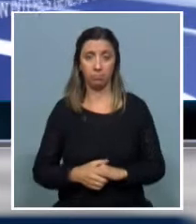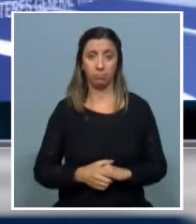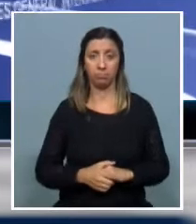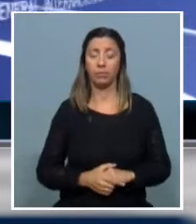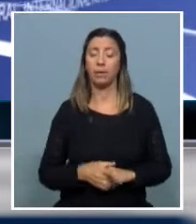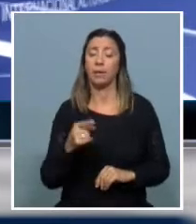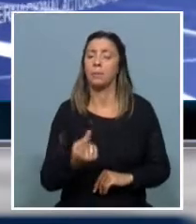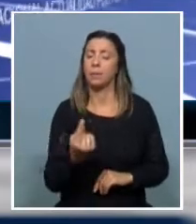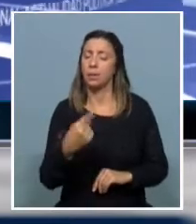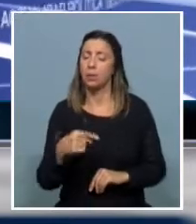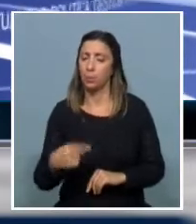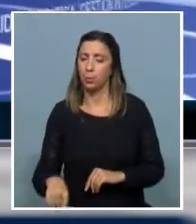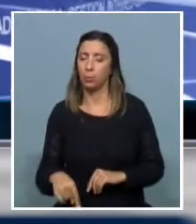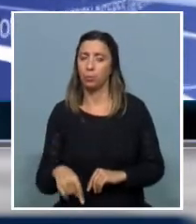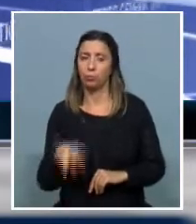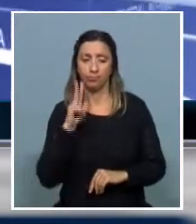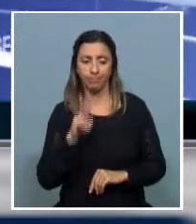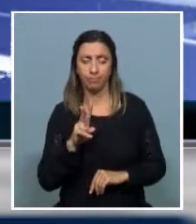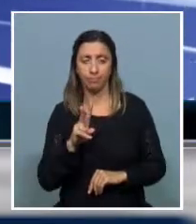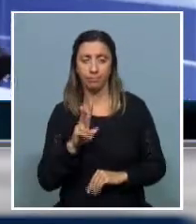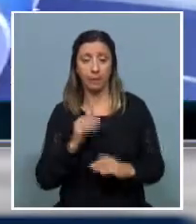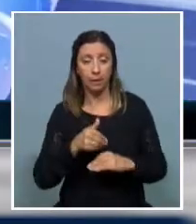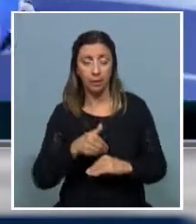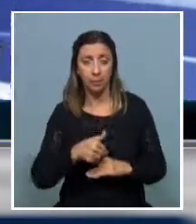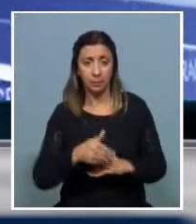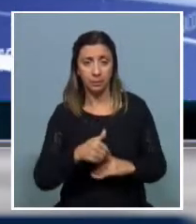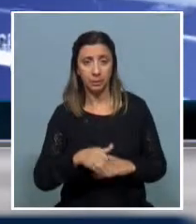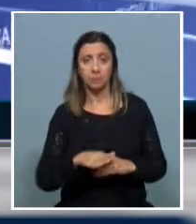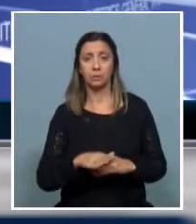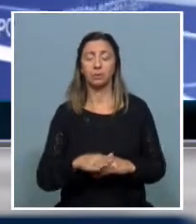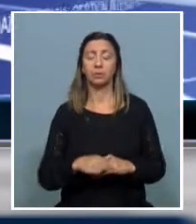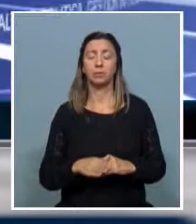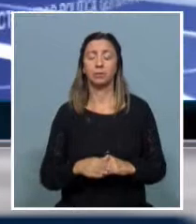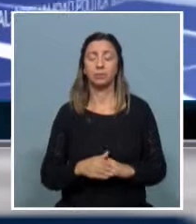Eso fue lo primero con lo que nos encontramos. A partir de allí, y como